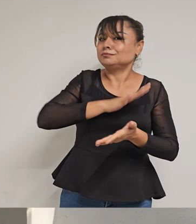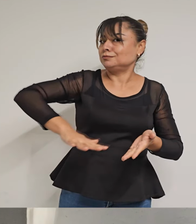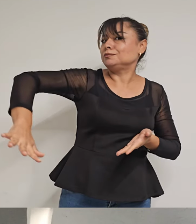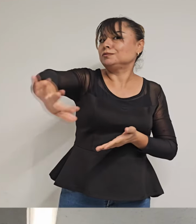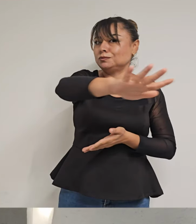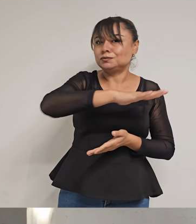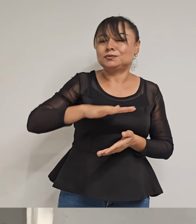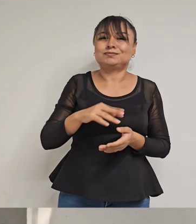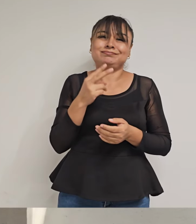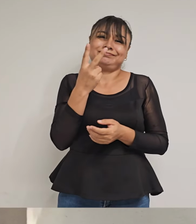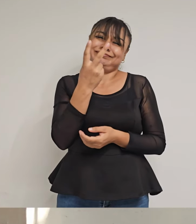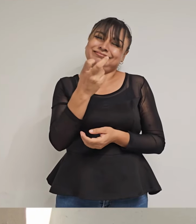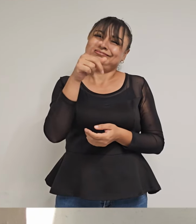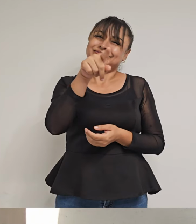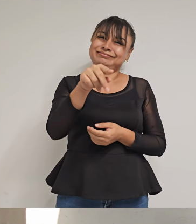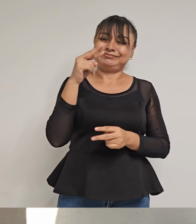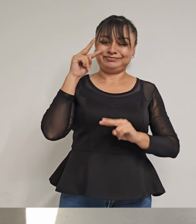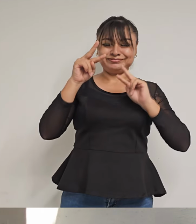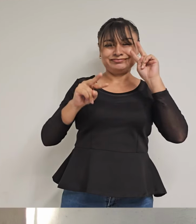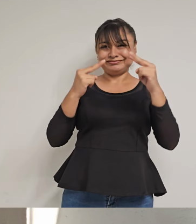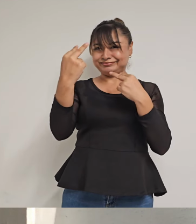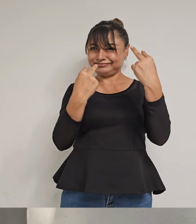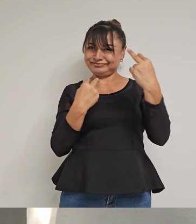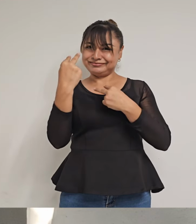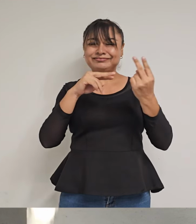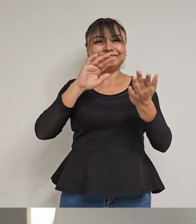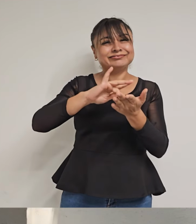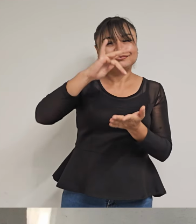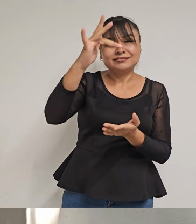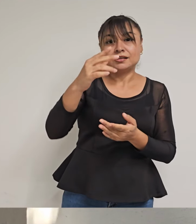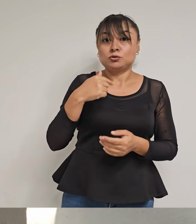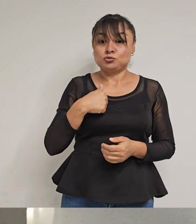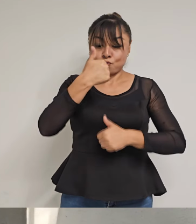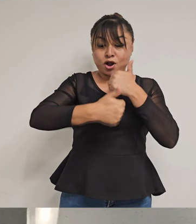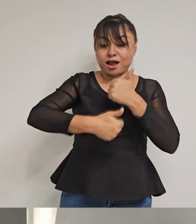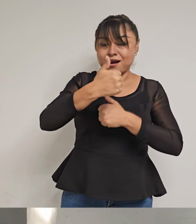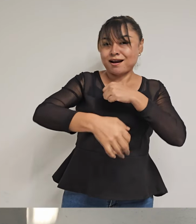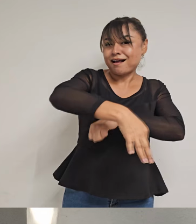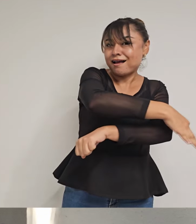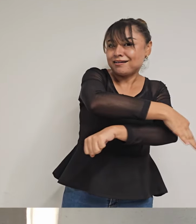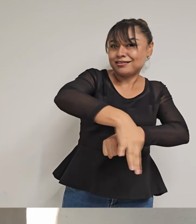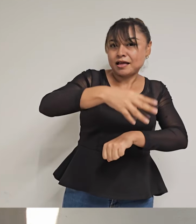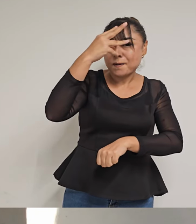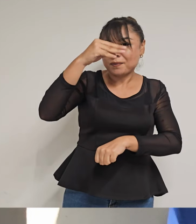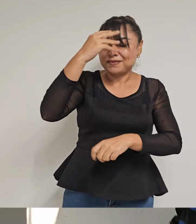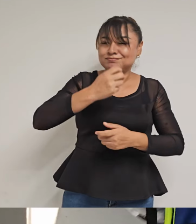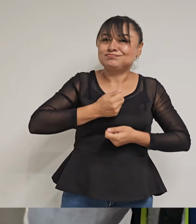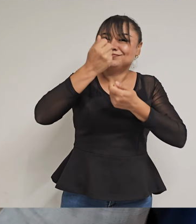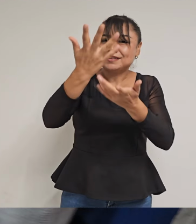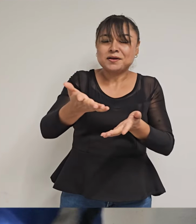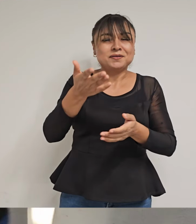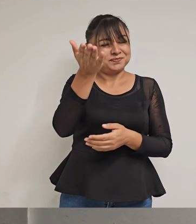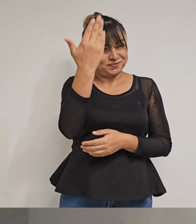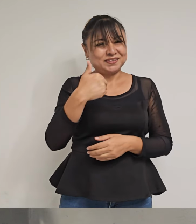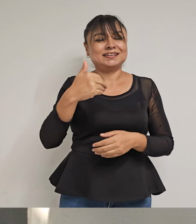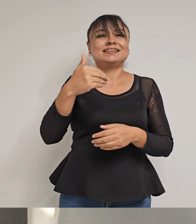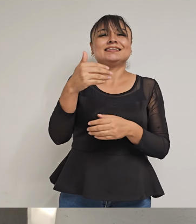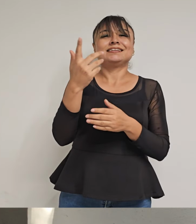Finalmente quiero agradecerles por su tiempo y decirles que para mí es un placer poder compartir con ustedes todas las cosas que voy aprendiendo en mi carrera. Y sin más que decir,